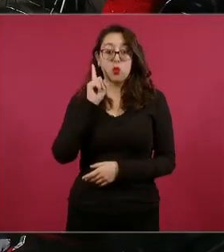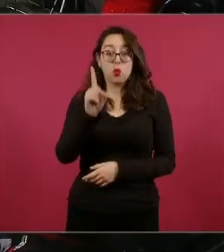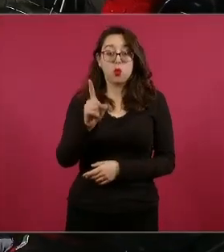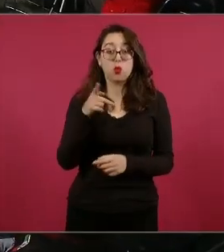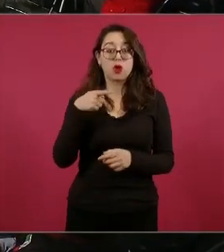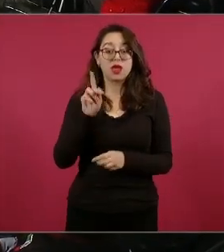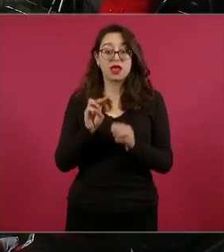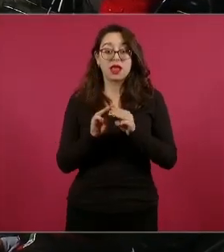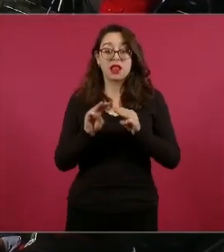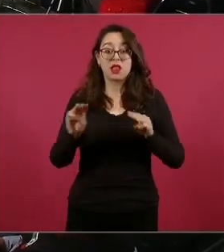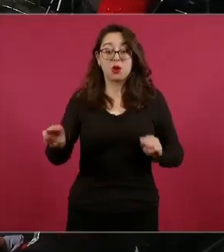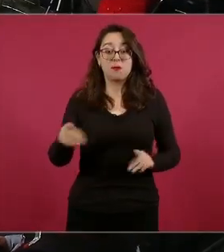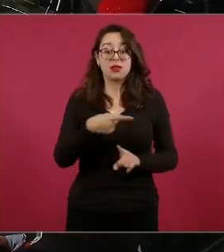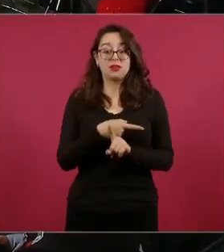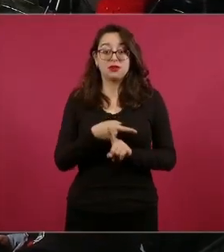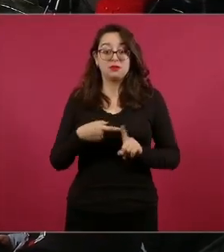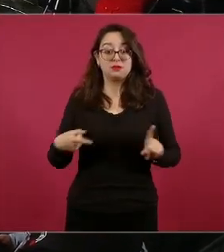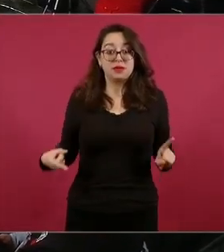Estamos hablando de